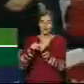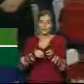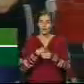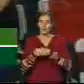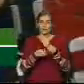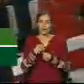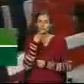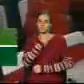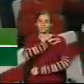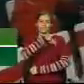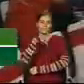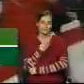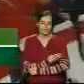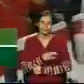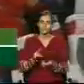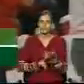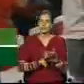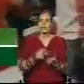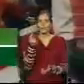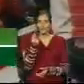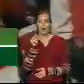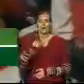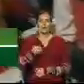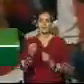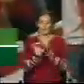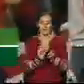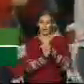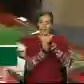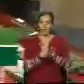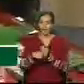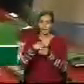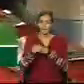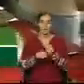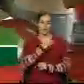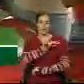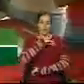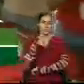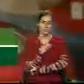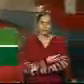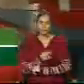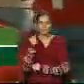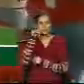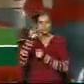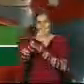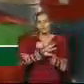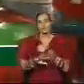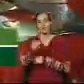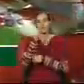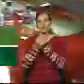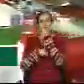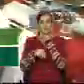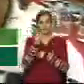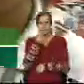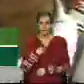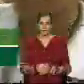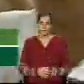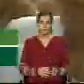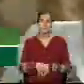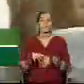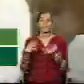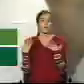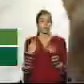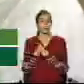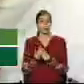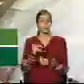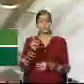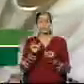una potencia arrocera. El Delta se va a convertir en una potencia de la seguridad agroalimentaria.